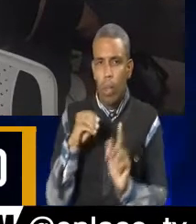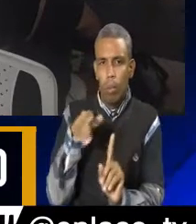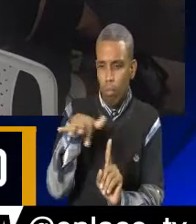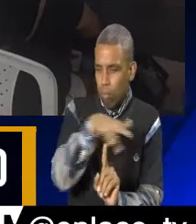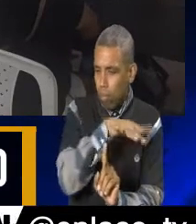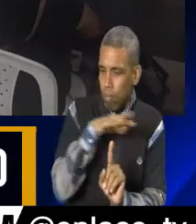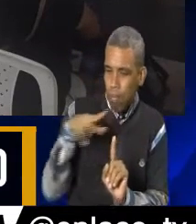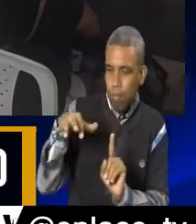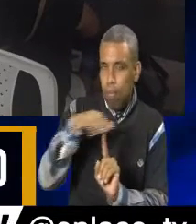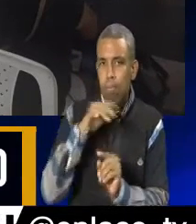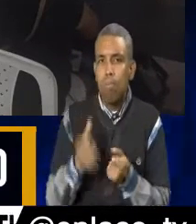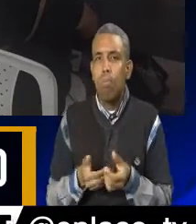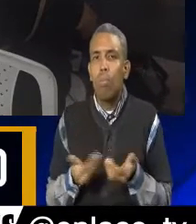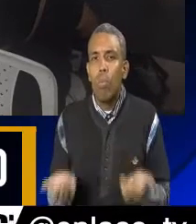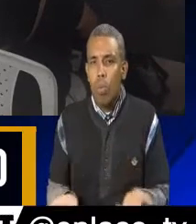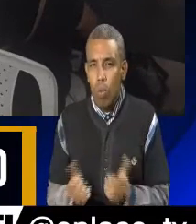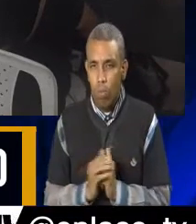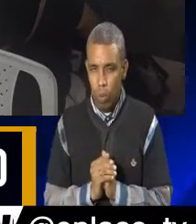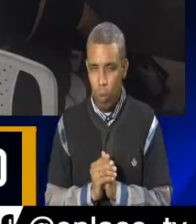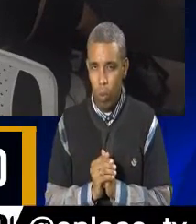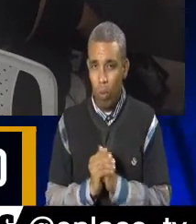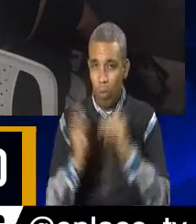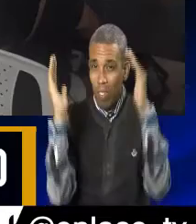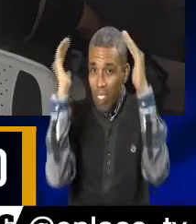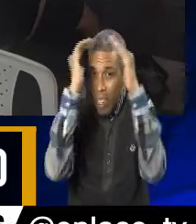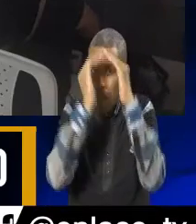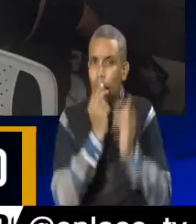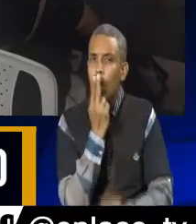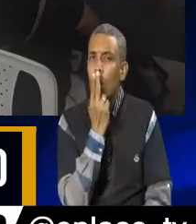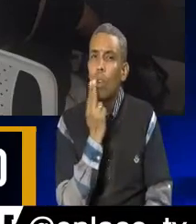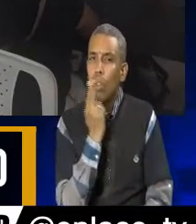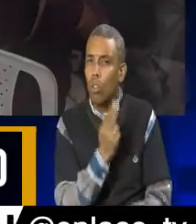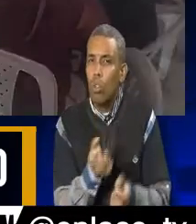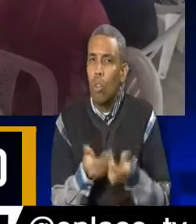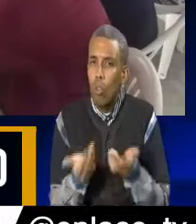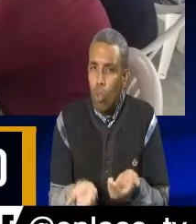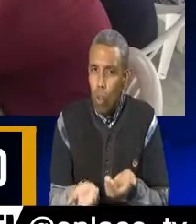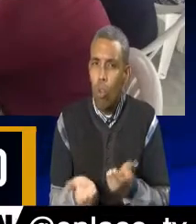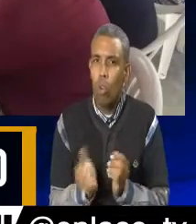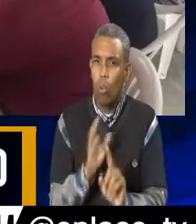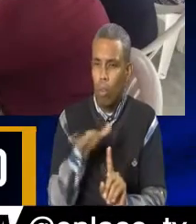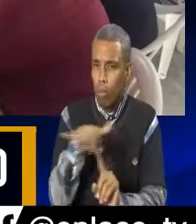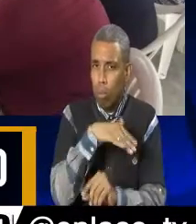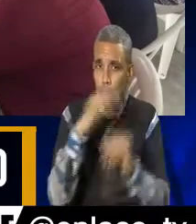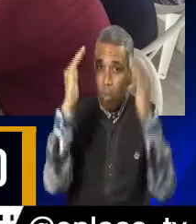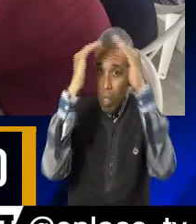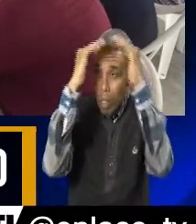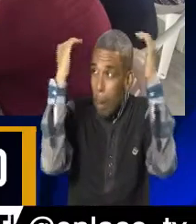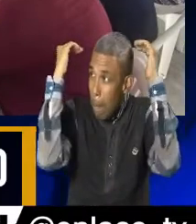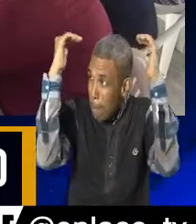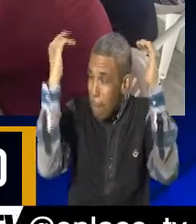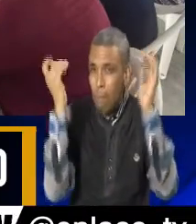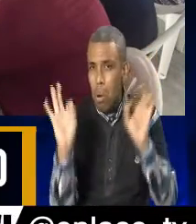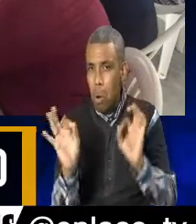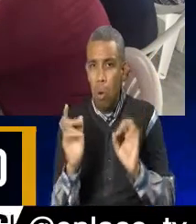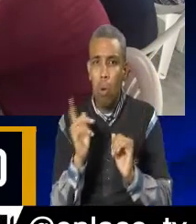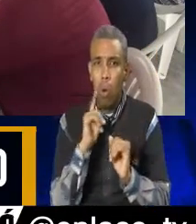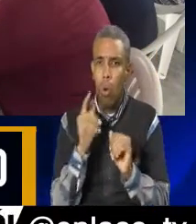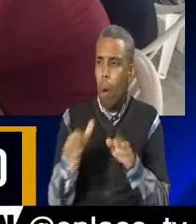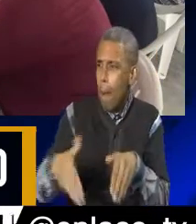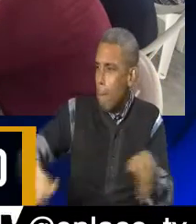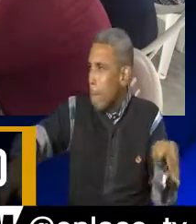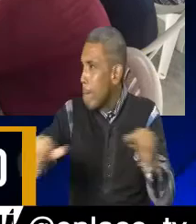que tienen dentro de la casa, cómo es la situación dentro de la casa, si tiene techo, si no tiene paredes, si no tiene